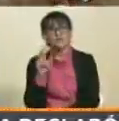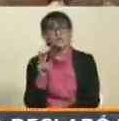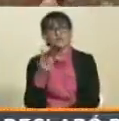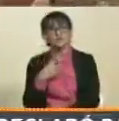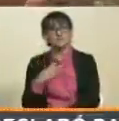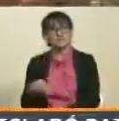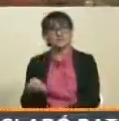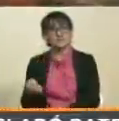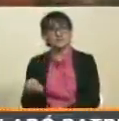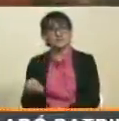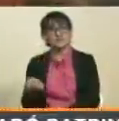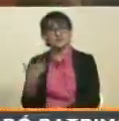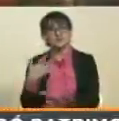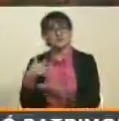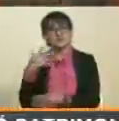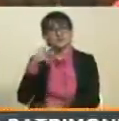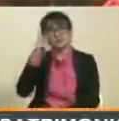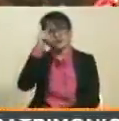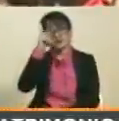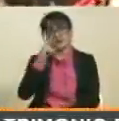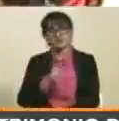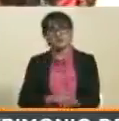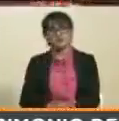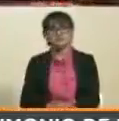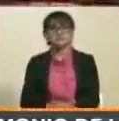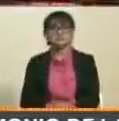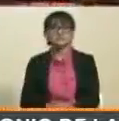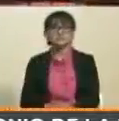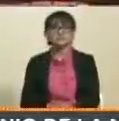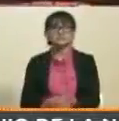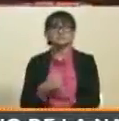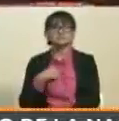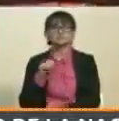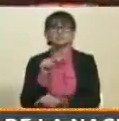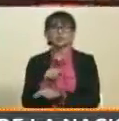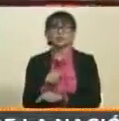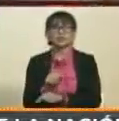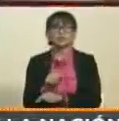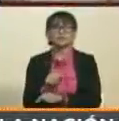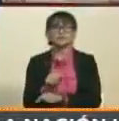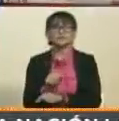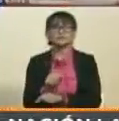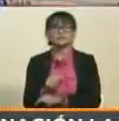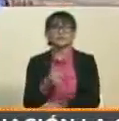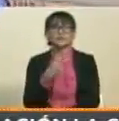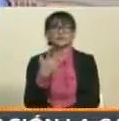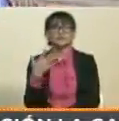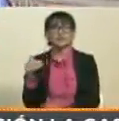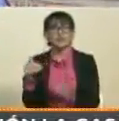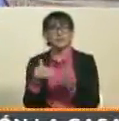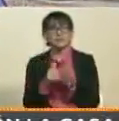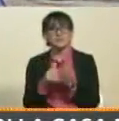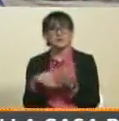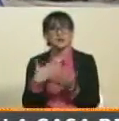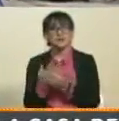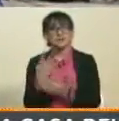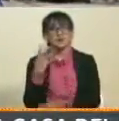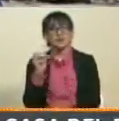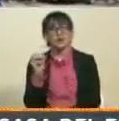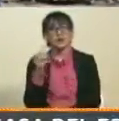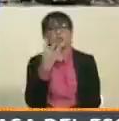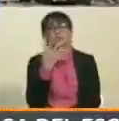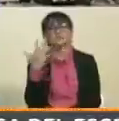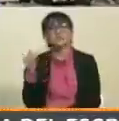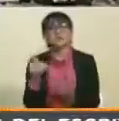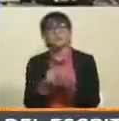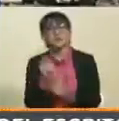vicepresidente ejecutivo, Darep, he dado la orden para que se llegue de 25.000 a